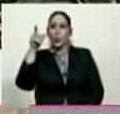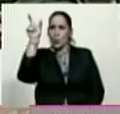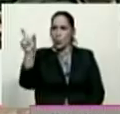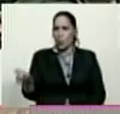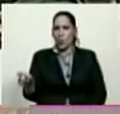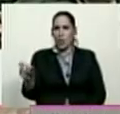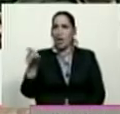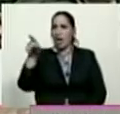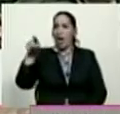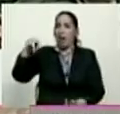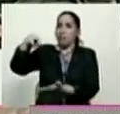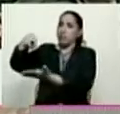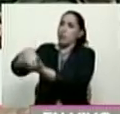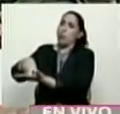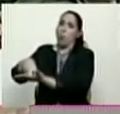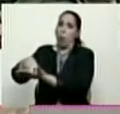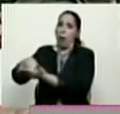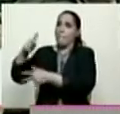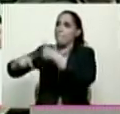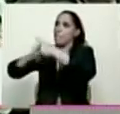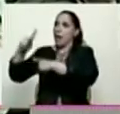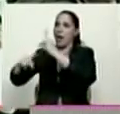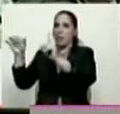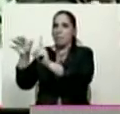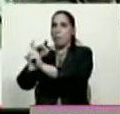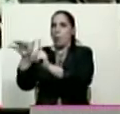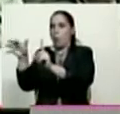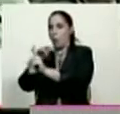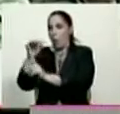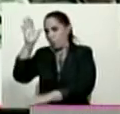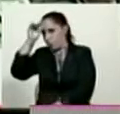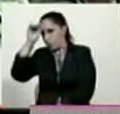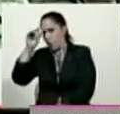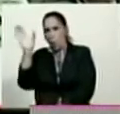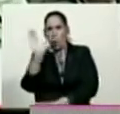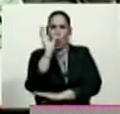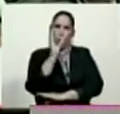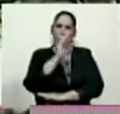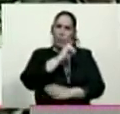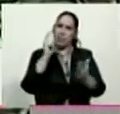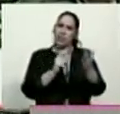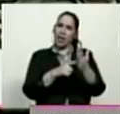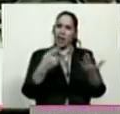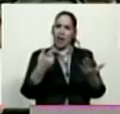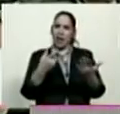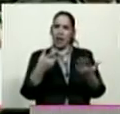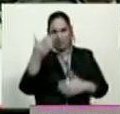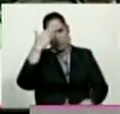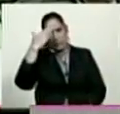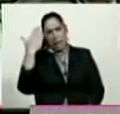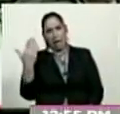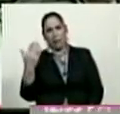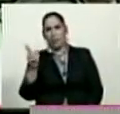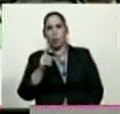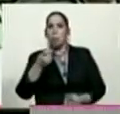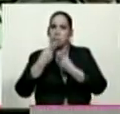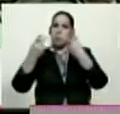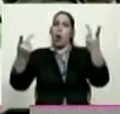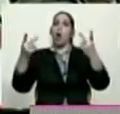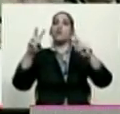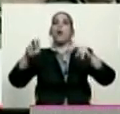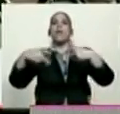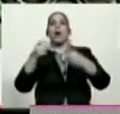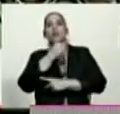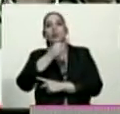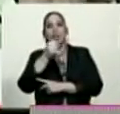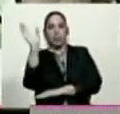ponerse de rodillas a los planes de provocación de Donald Trump. Colombia entera lo sabe. Yo no le estoy dando una noticia nueva a Colombia. Si